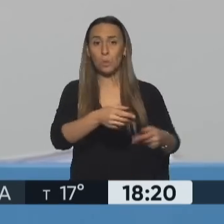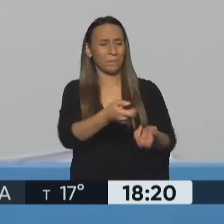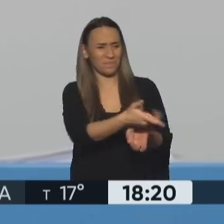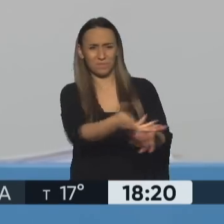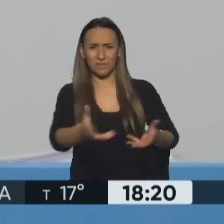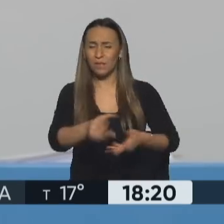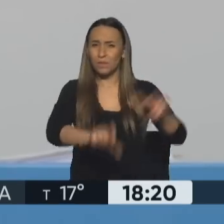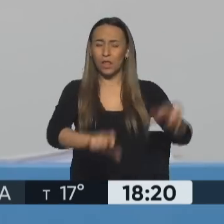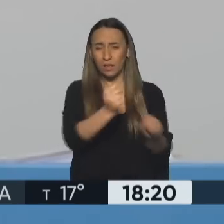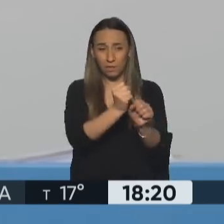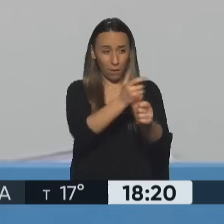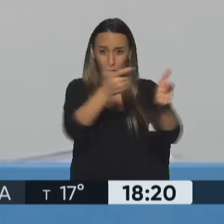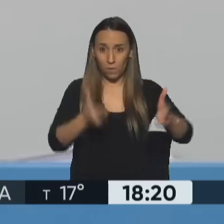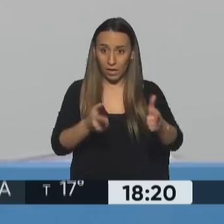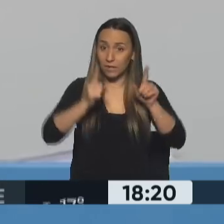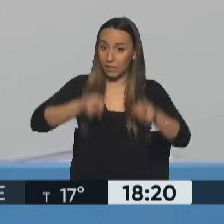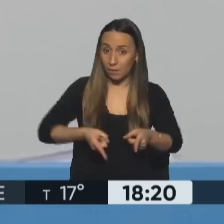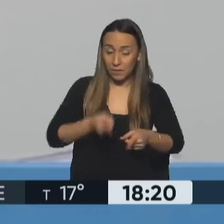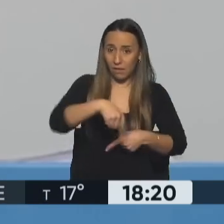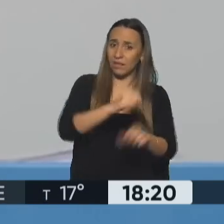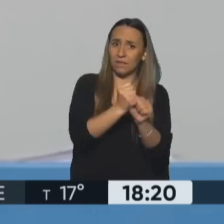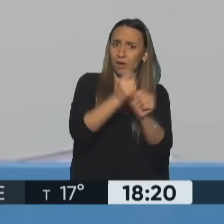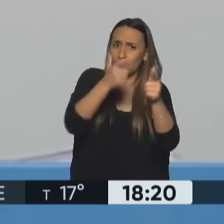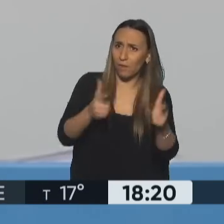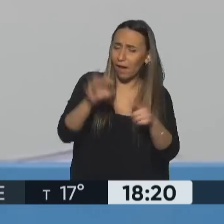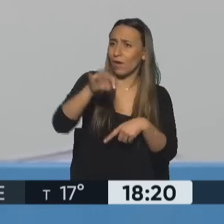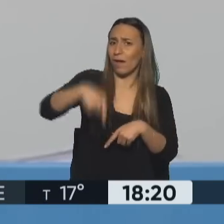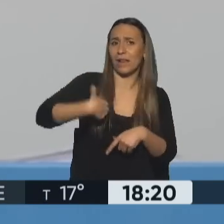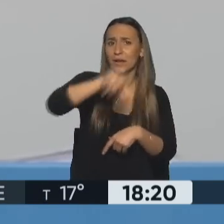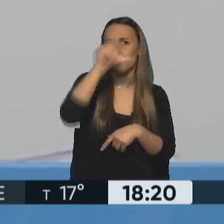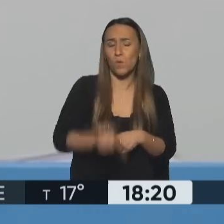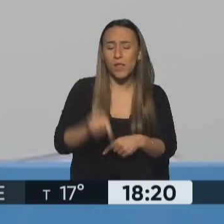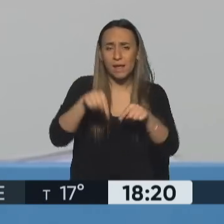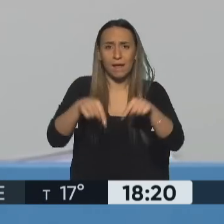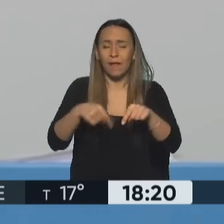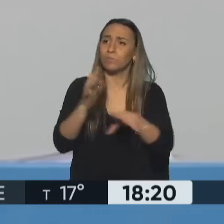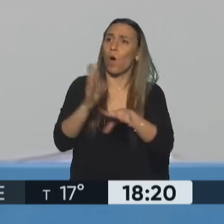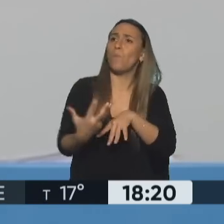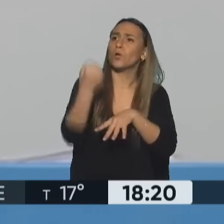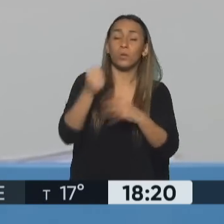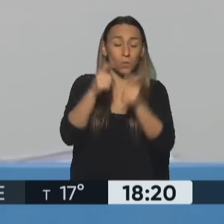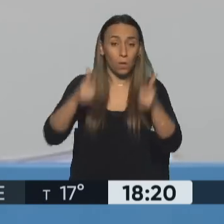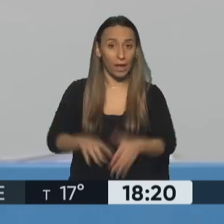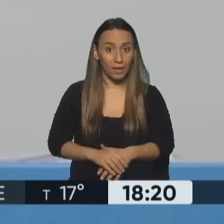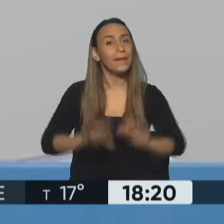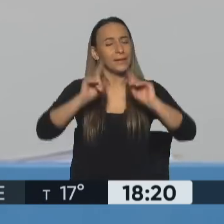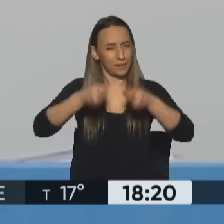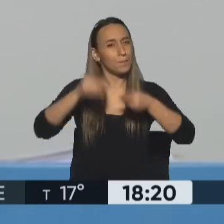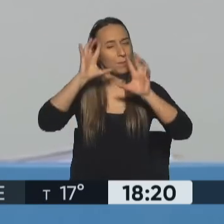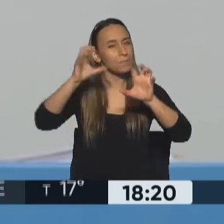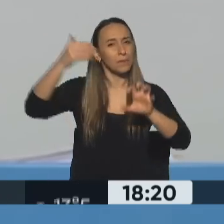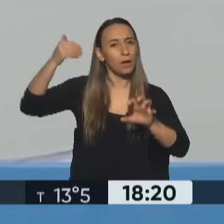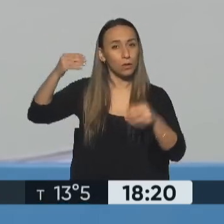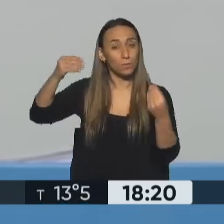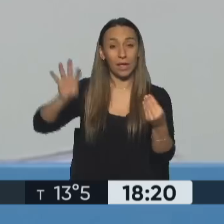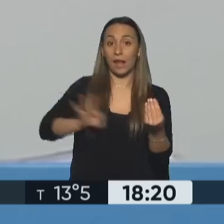desocupación y de la falta de trabajo y oportunidades en la República Argentina. Y también lo recuerdo porque